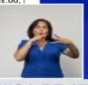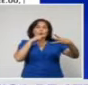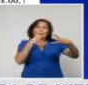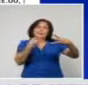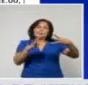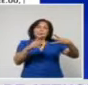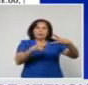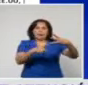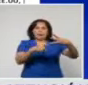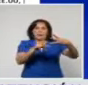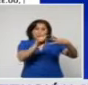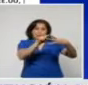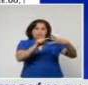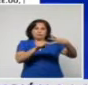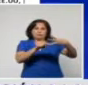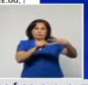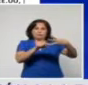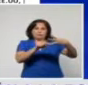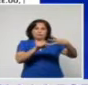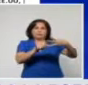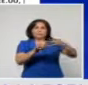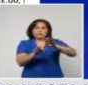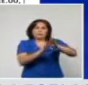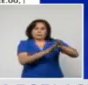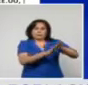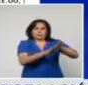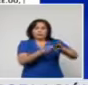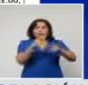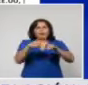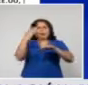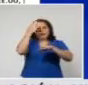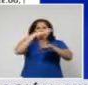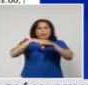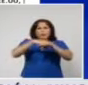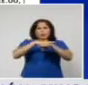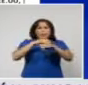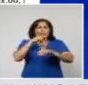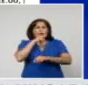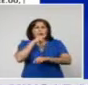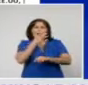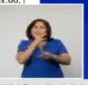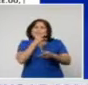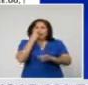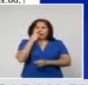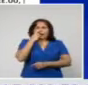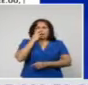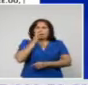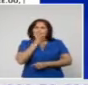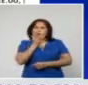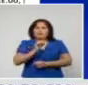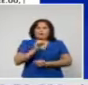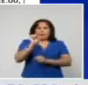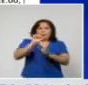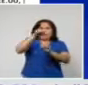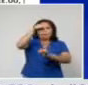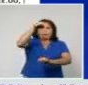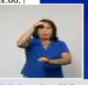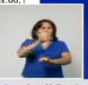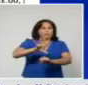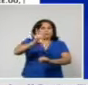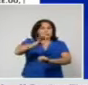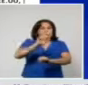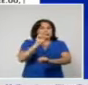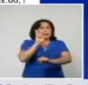Ahora, es casi, perdóname, rojo no, es casi negro, como se ve en el mapa en estos